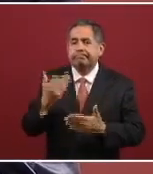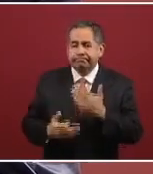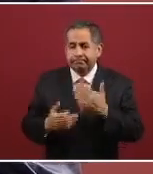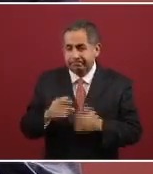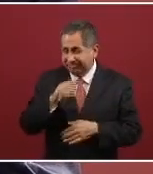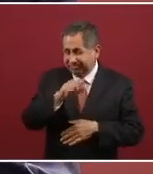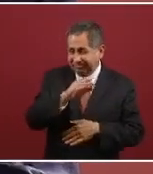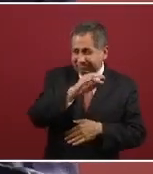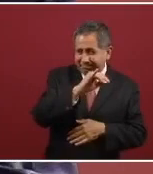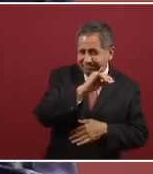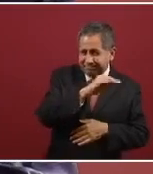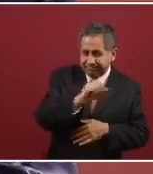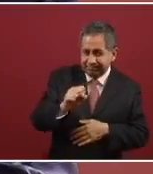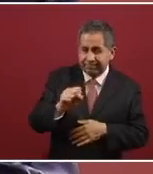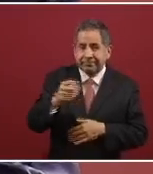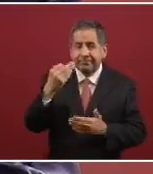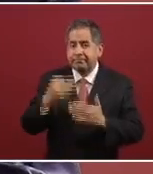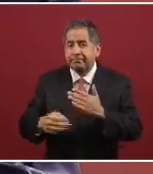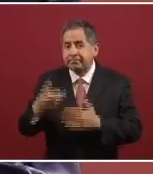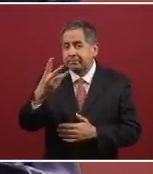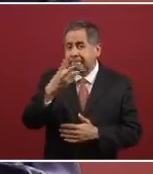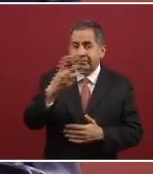el seguro 300,000